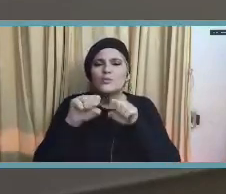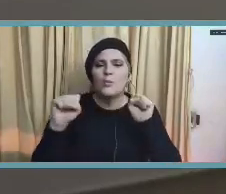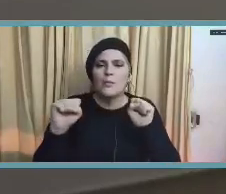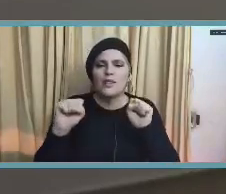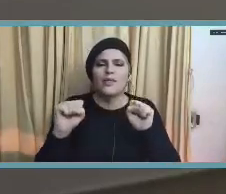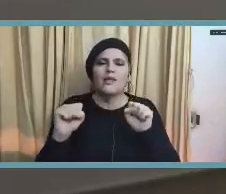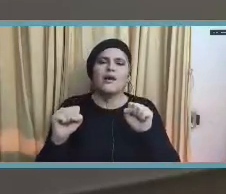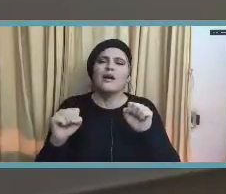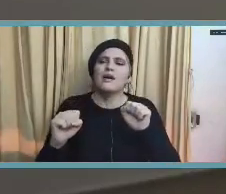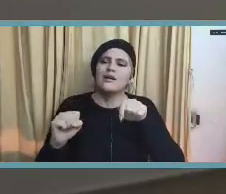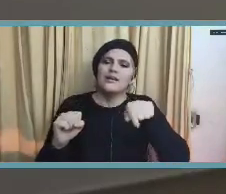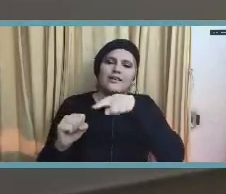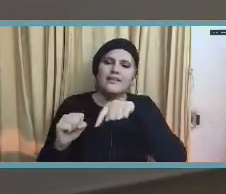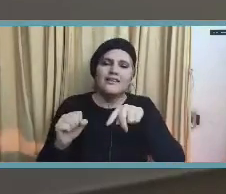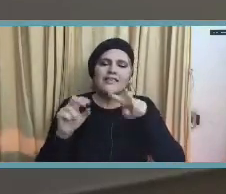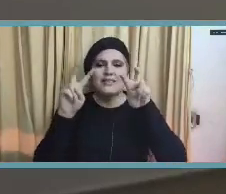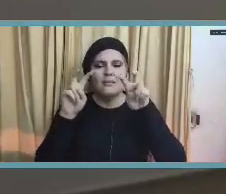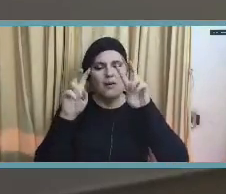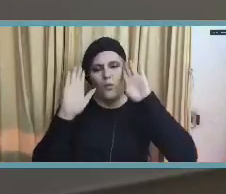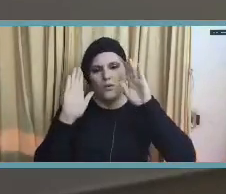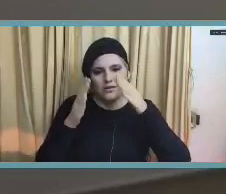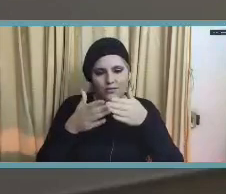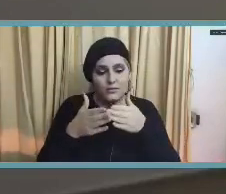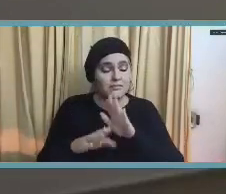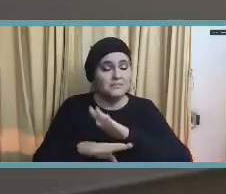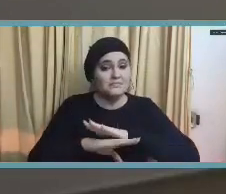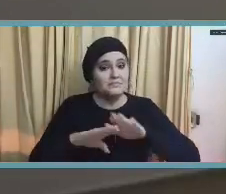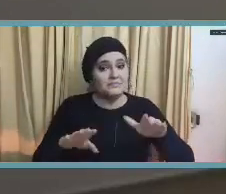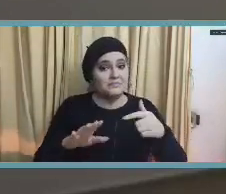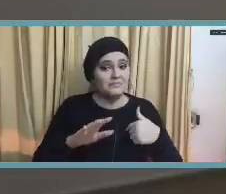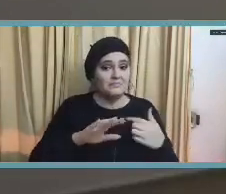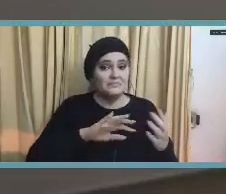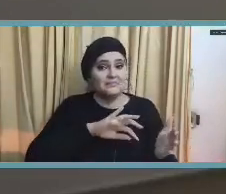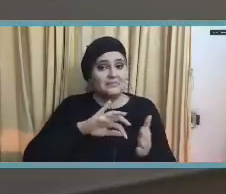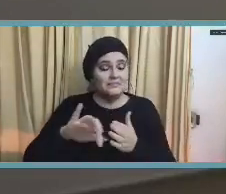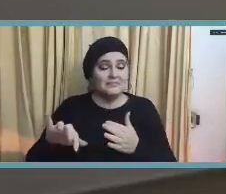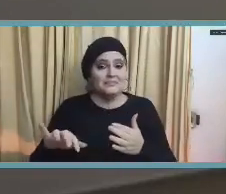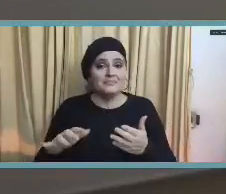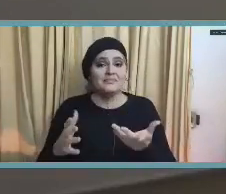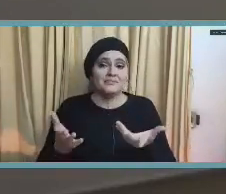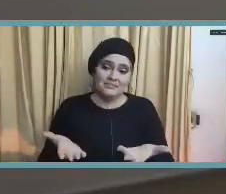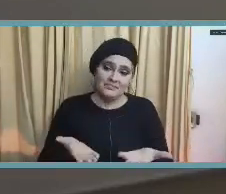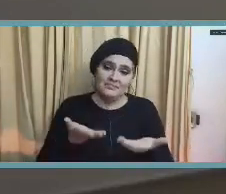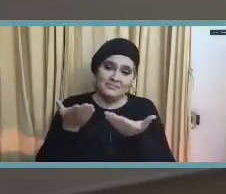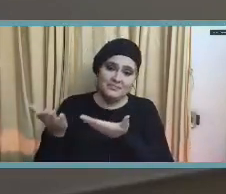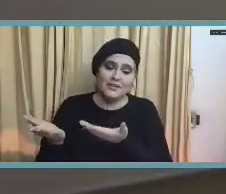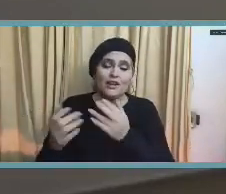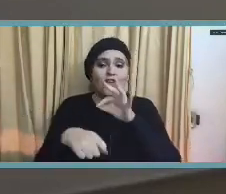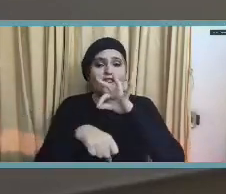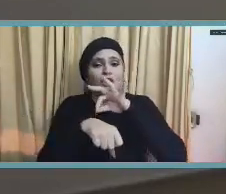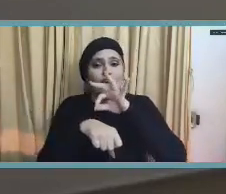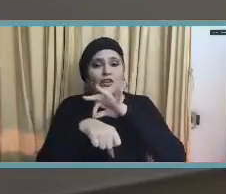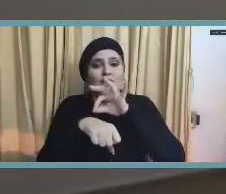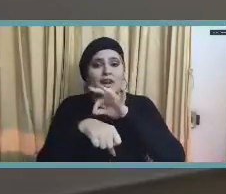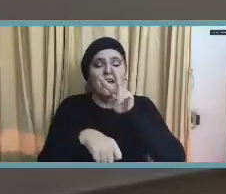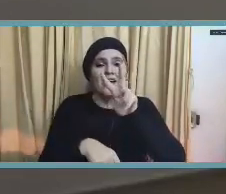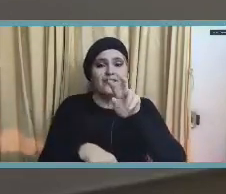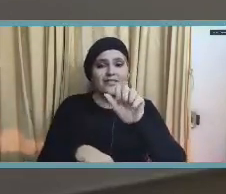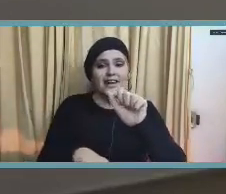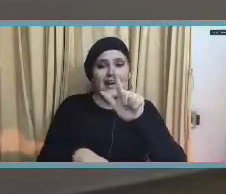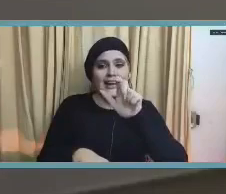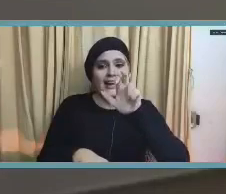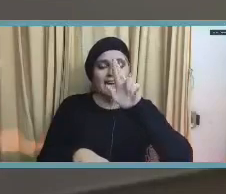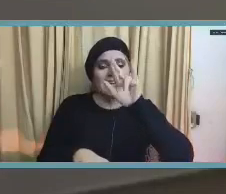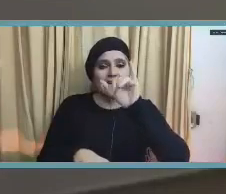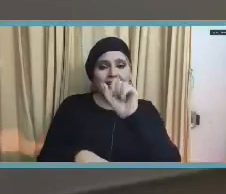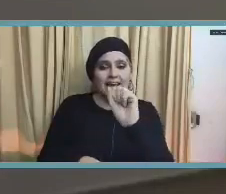más preámbulo, vamos a dejar con ustedes a doctora Valeria Rojas, neuropediatra, experta en autismo